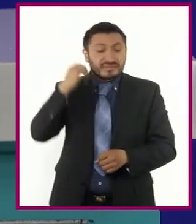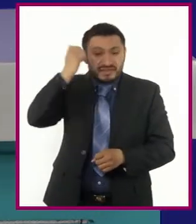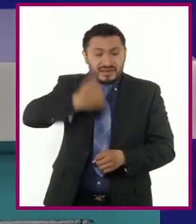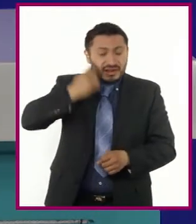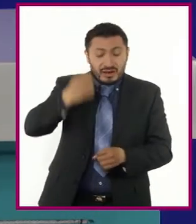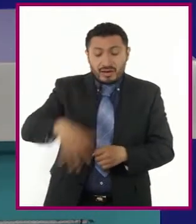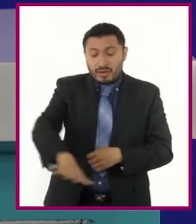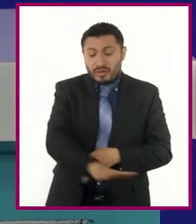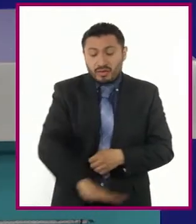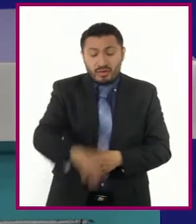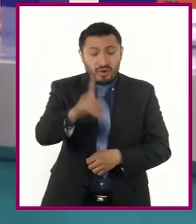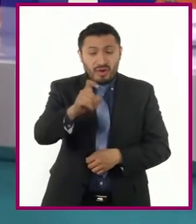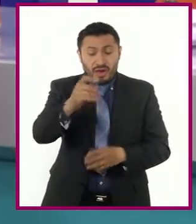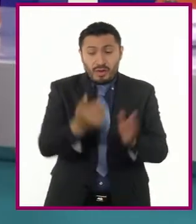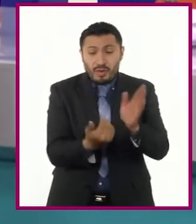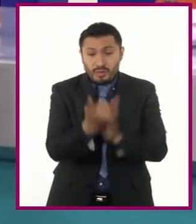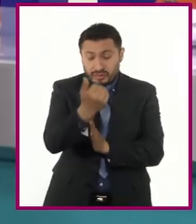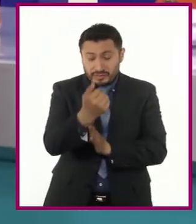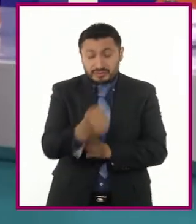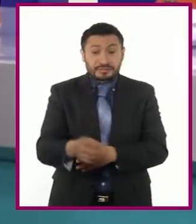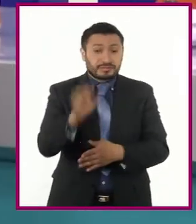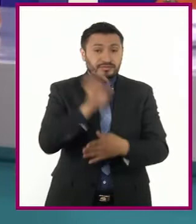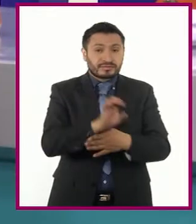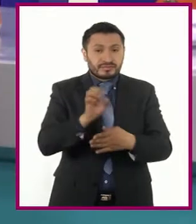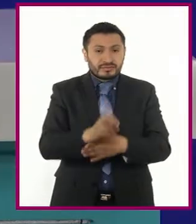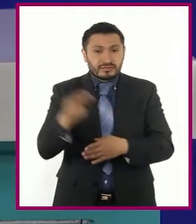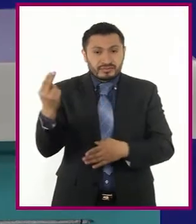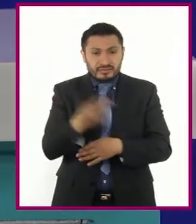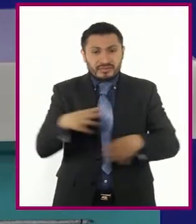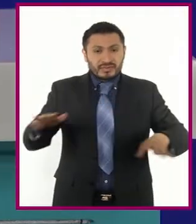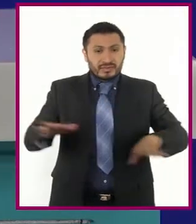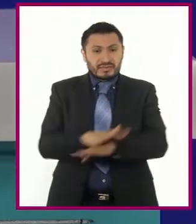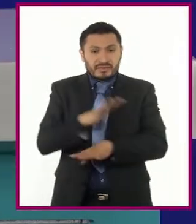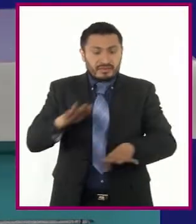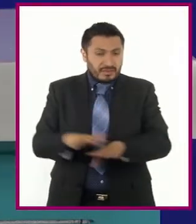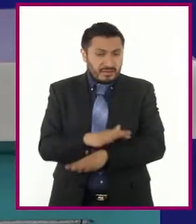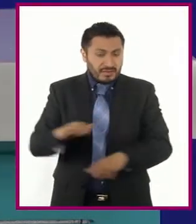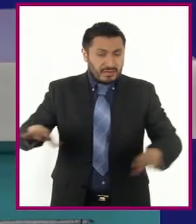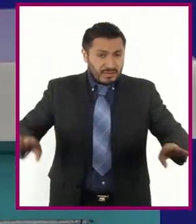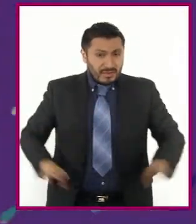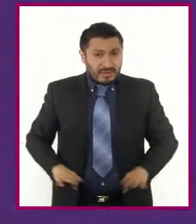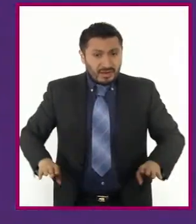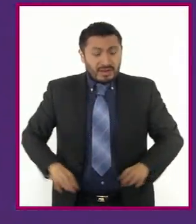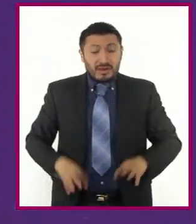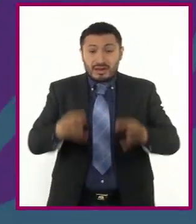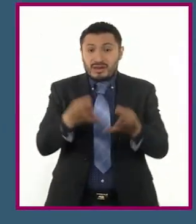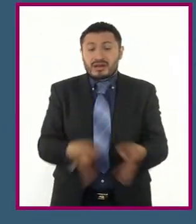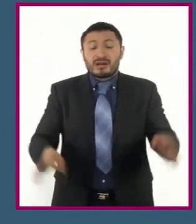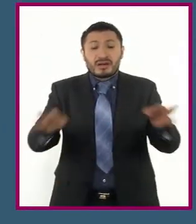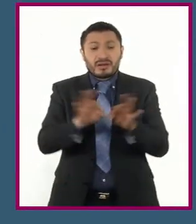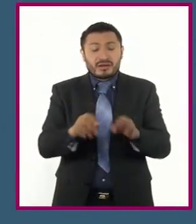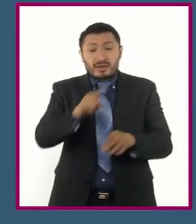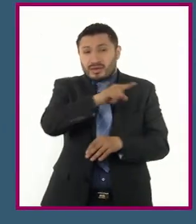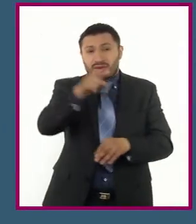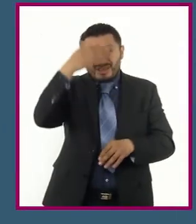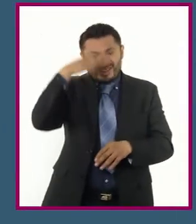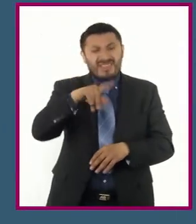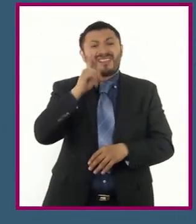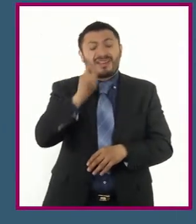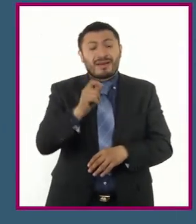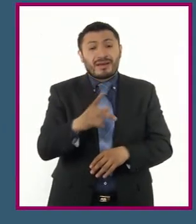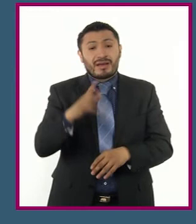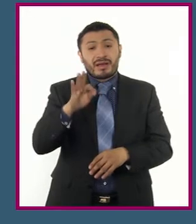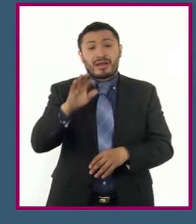agua ha ido en aumento, por lo que la necesidad de alternativas para no contaminar ha sido prioritaria. ¿Sabían que los